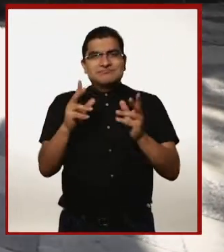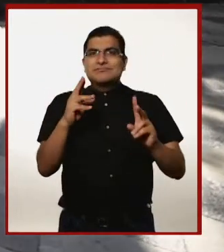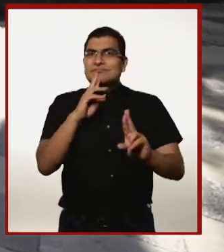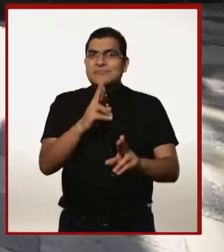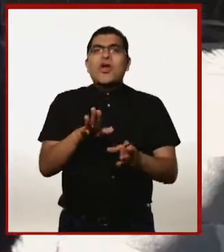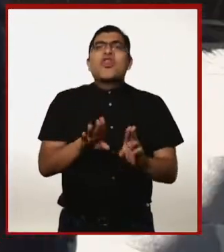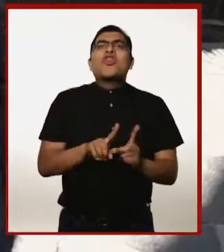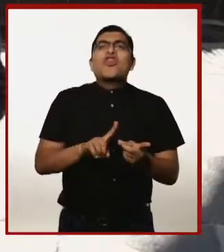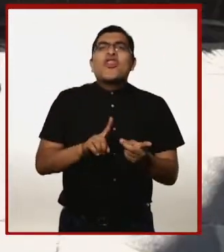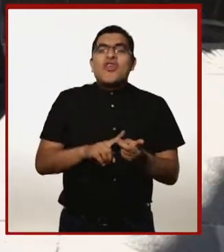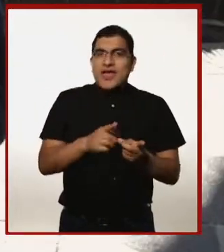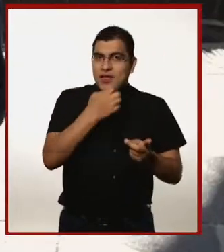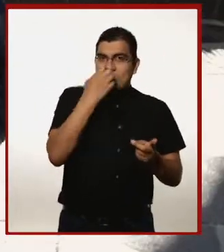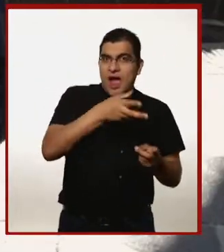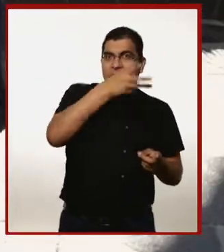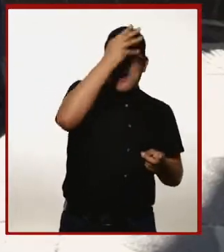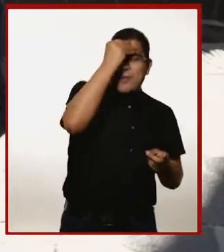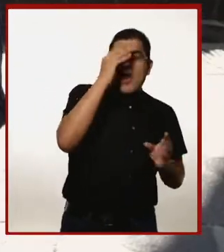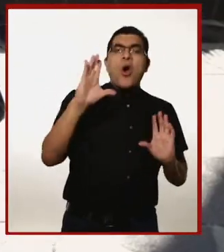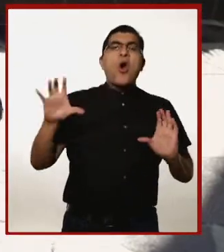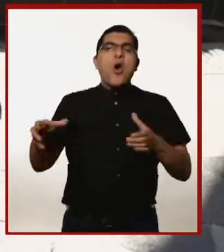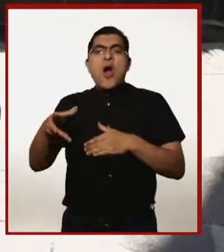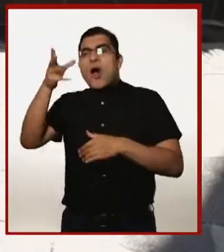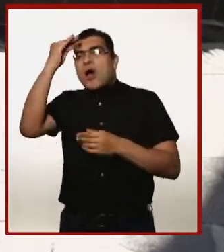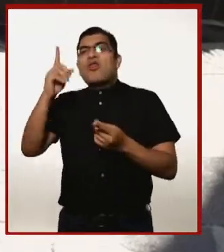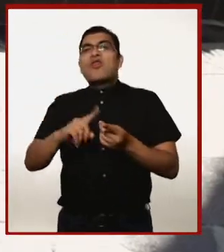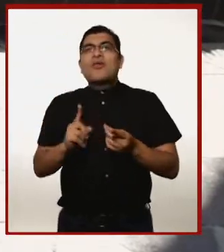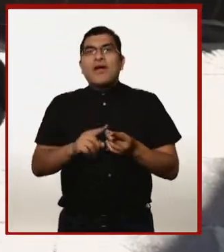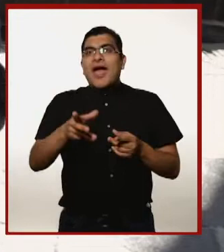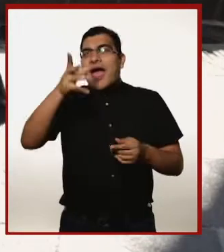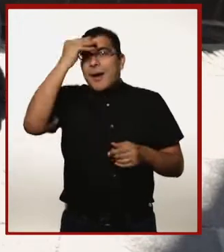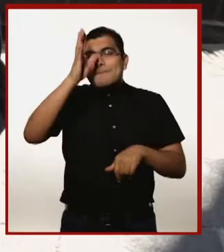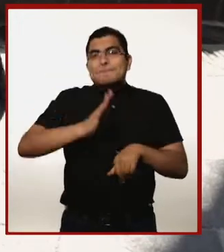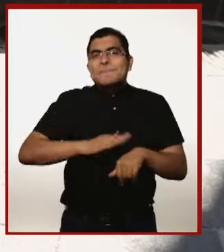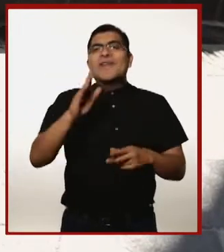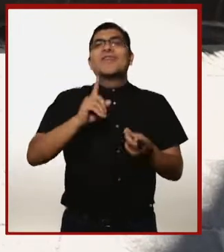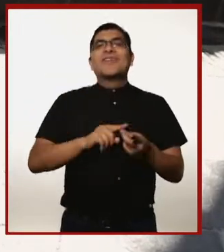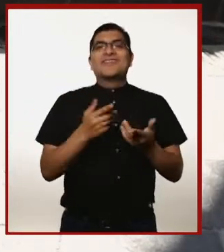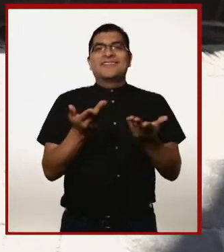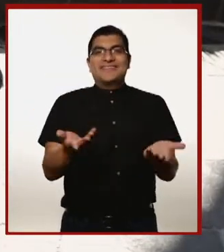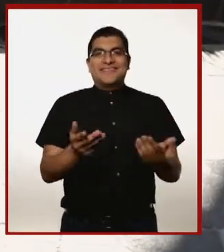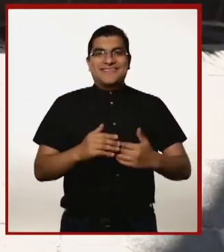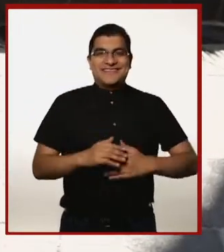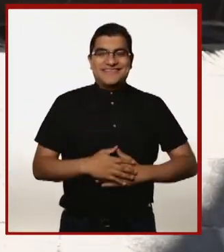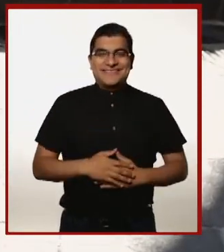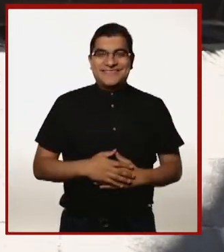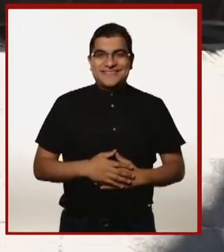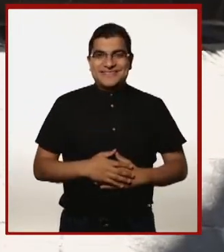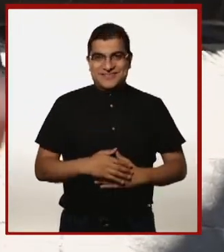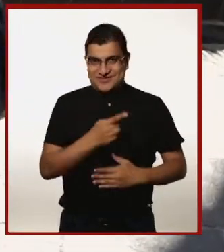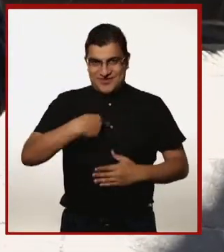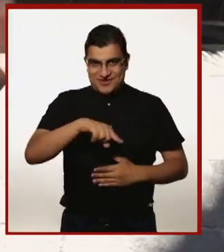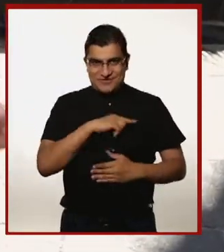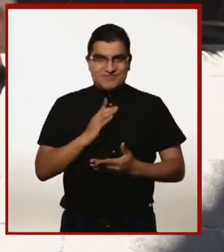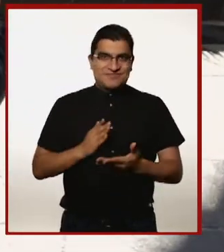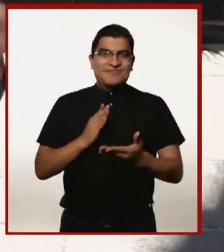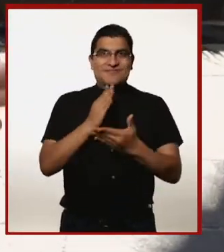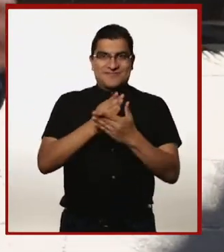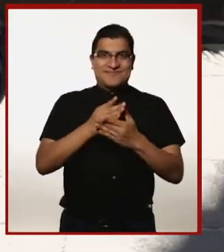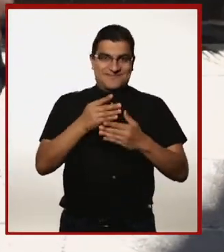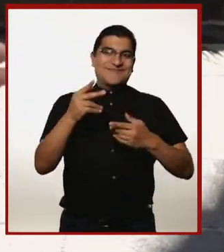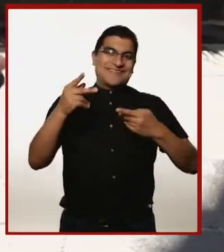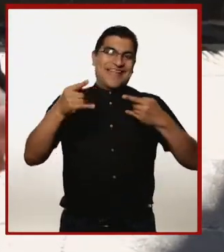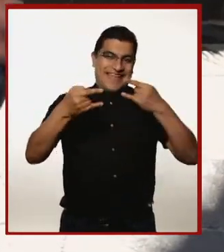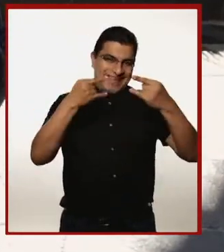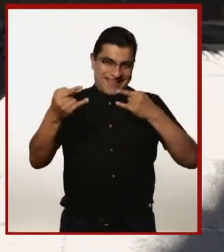este dilema. Es en la escuela donde aprendemos. ¿O en la comunidad? ¿En dónde aprendemos más? Tendremos la